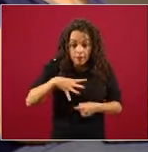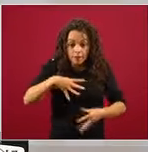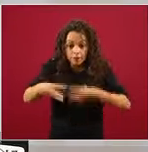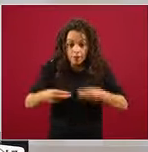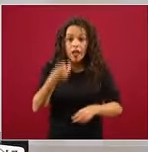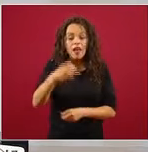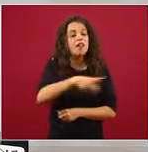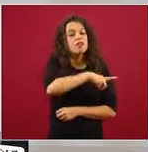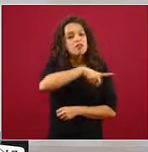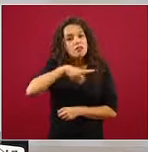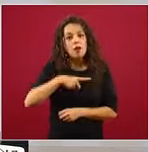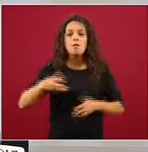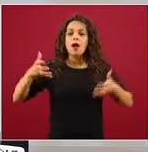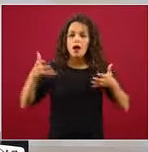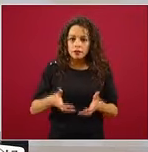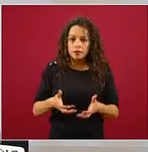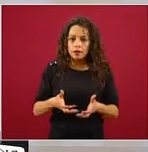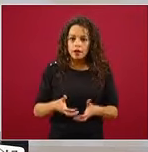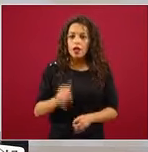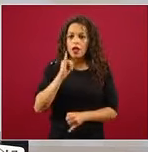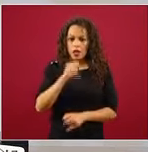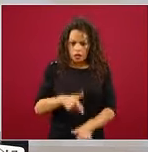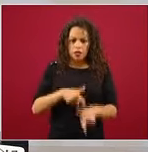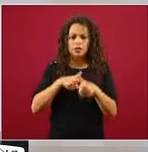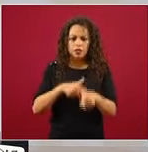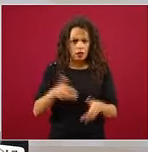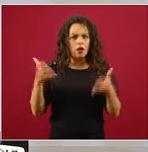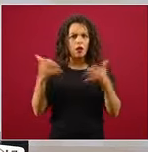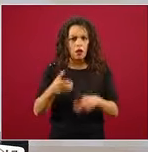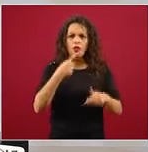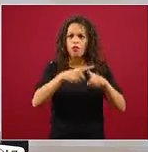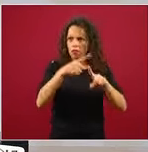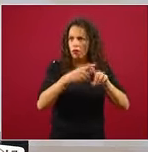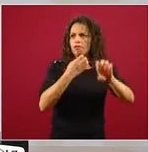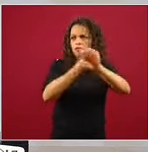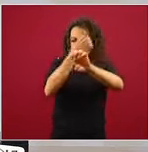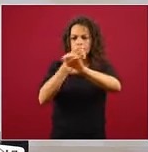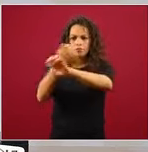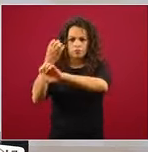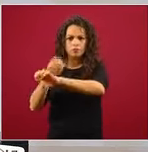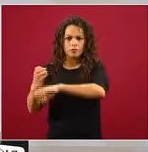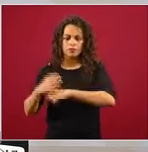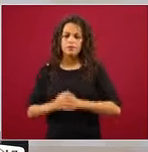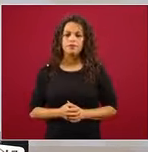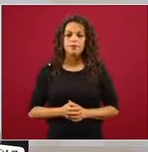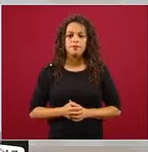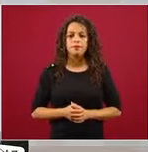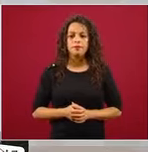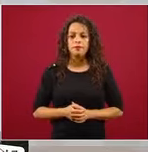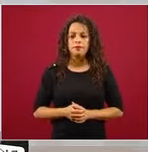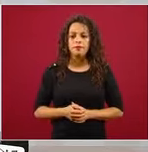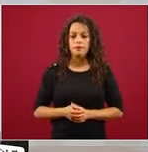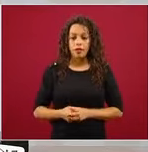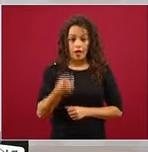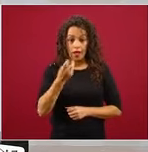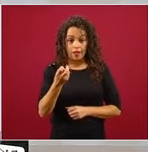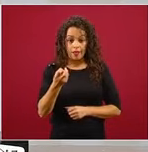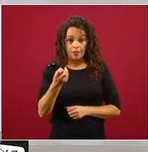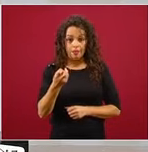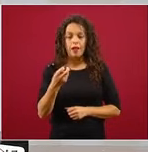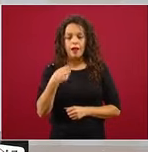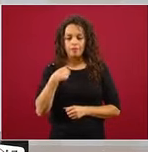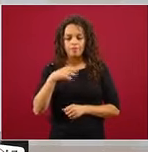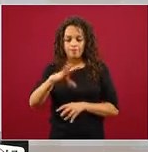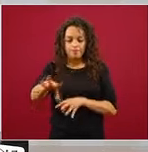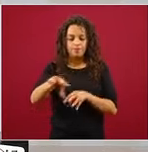hacer y se ha hecho en las distintas entidades federativas. Retomo sobre esta idea, la hemos dicho muchas